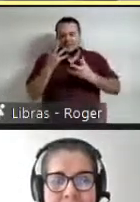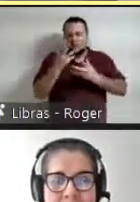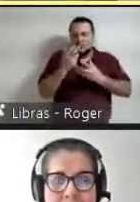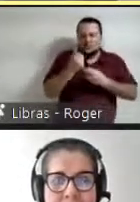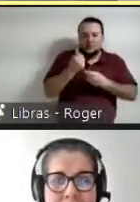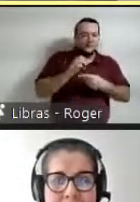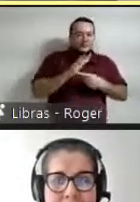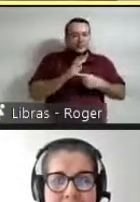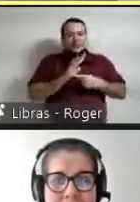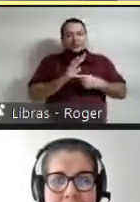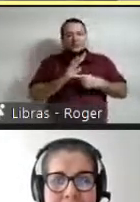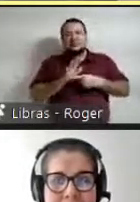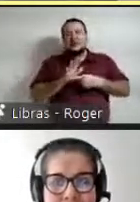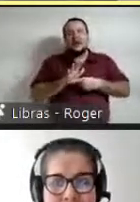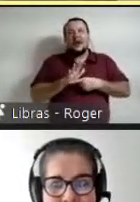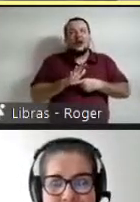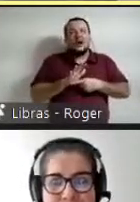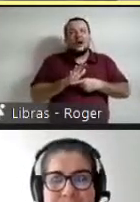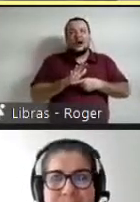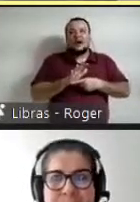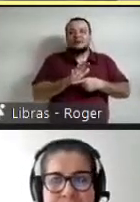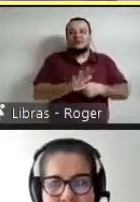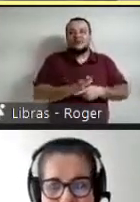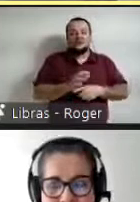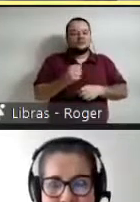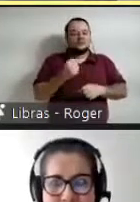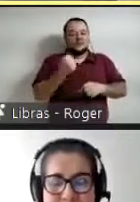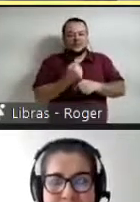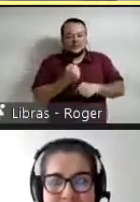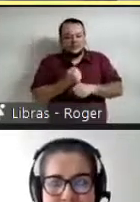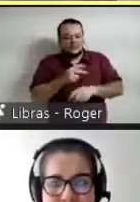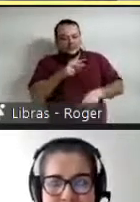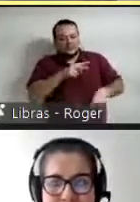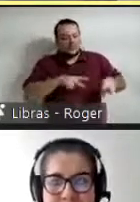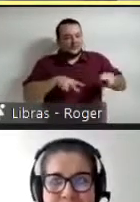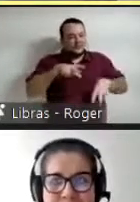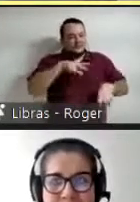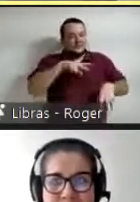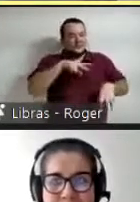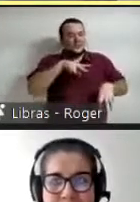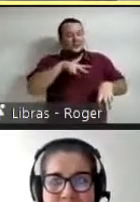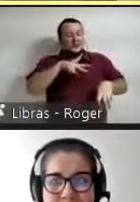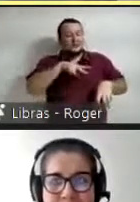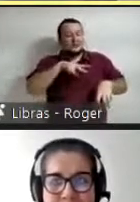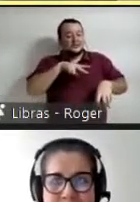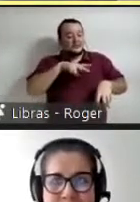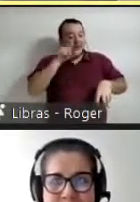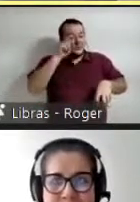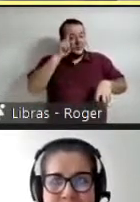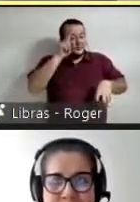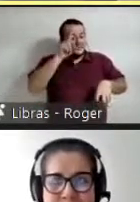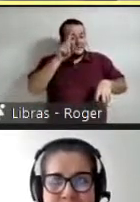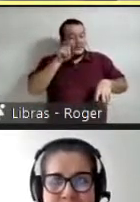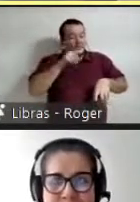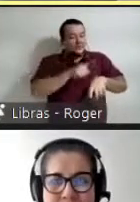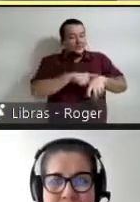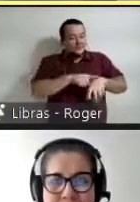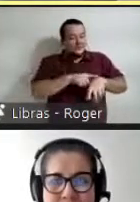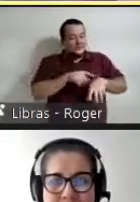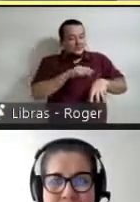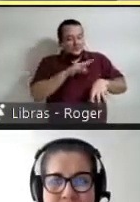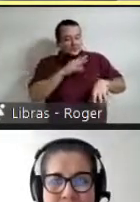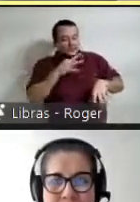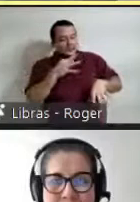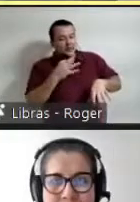historia y del tiempo a través de la luz y la sombra reflejada sobre el resto del palacio y la vista de esta